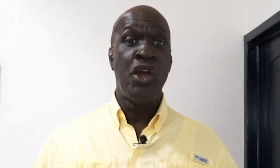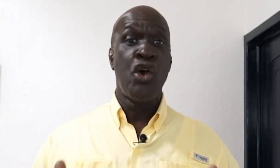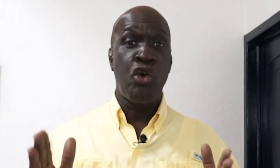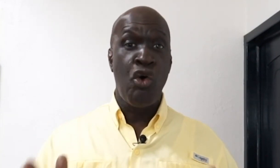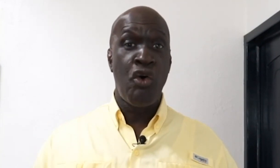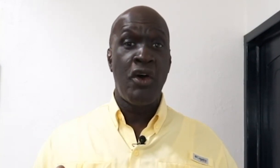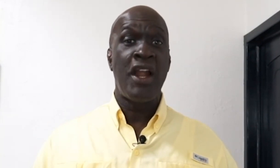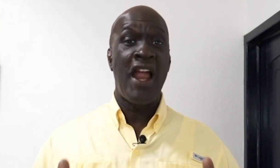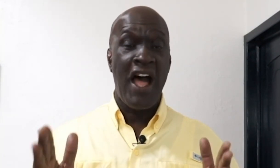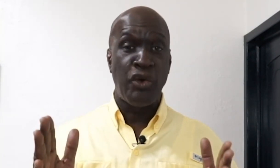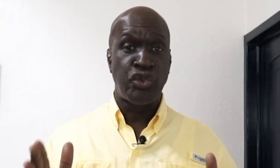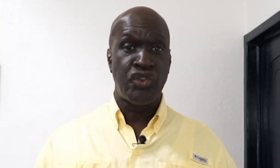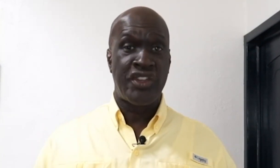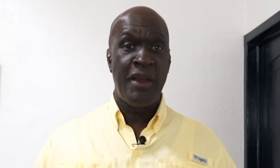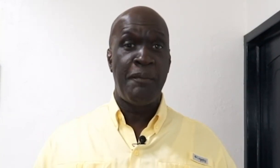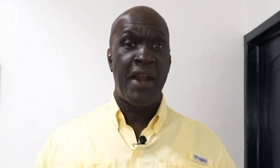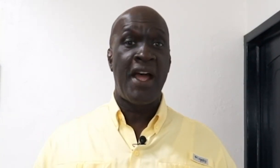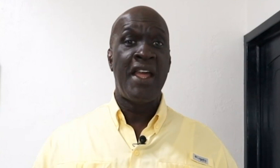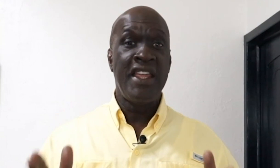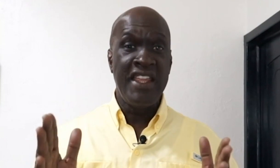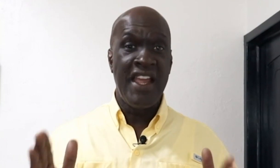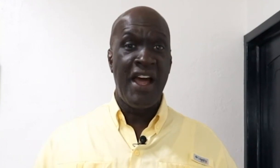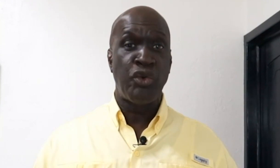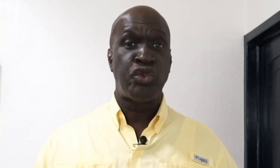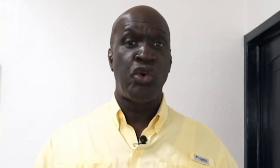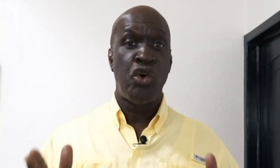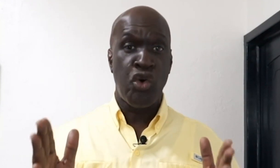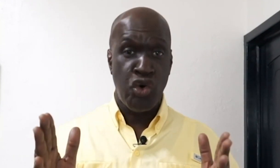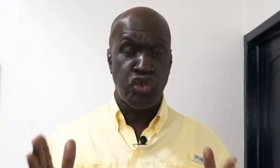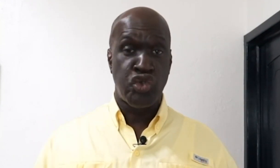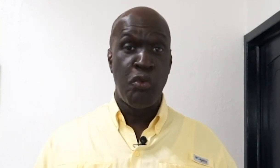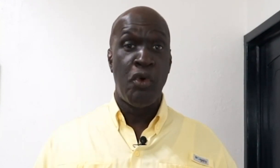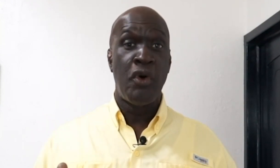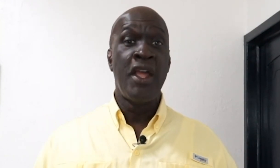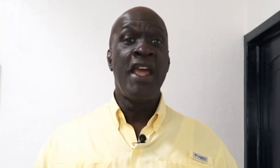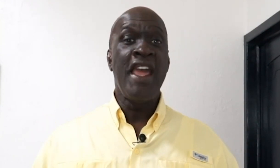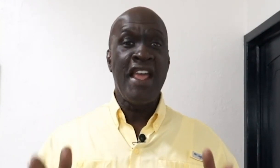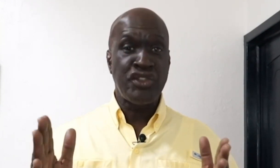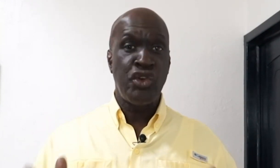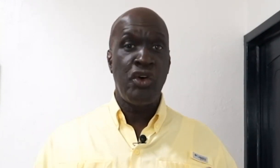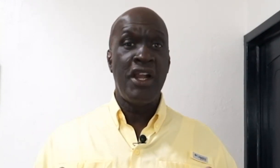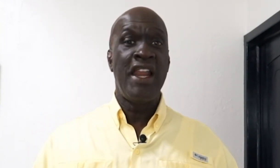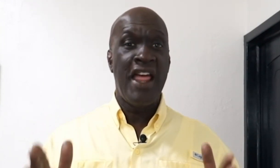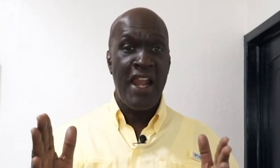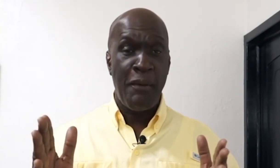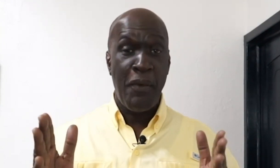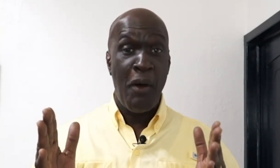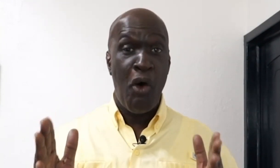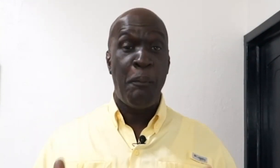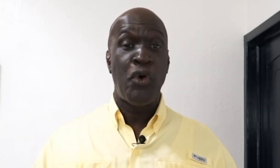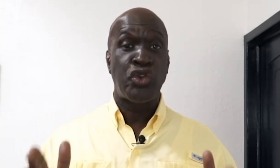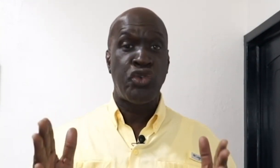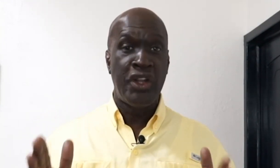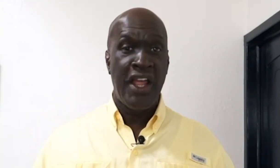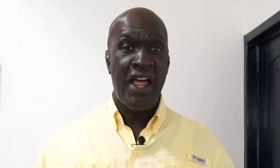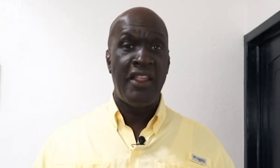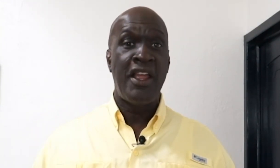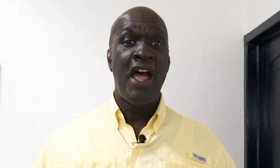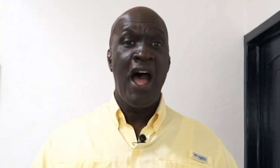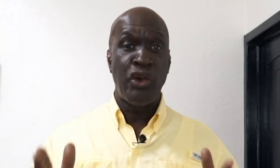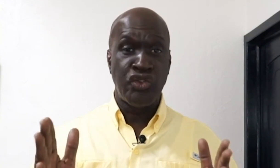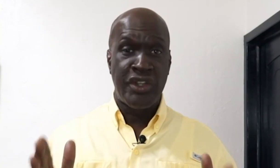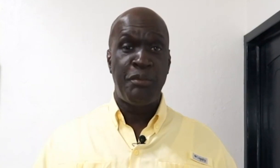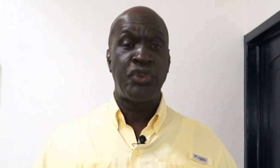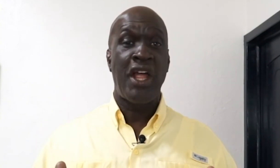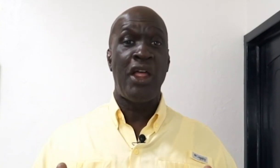ver con la autosiembra y el autoconsumo. Eso le da la